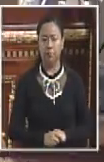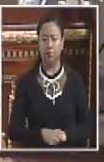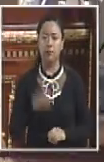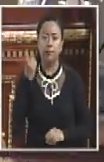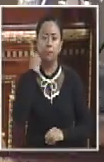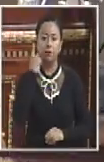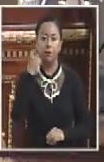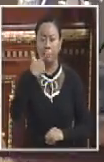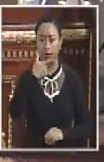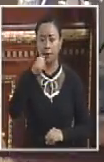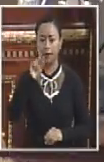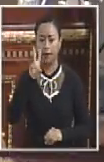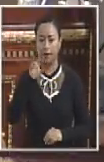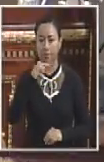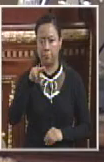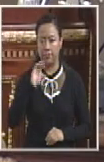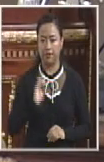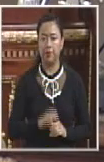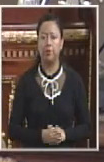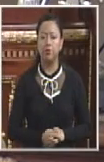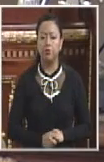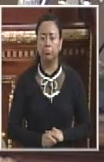Diputado Gaviño.